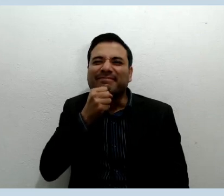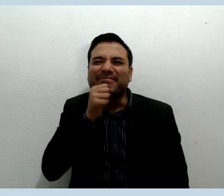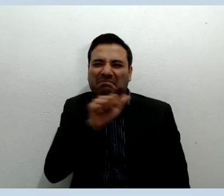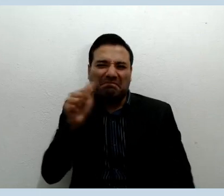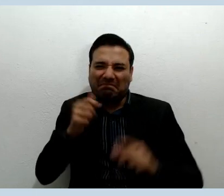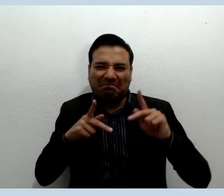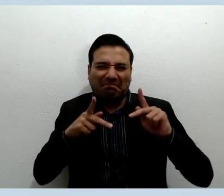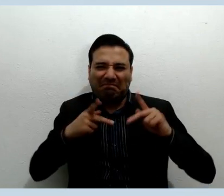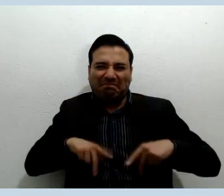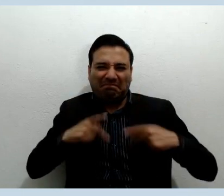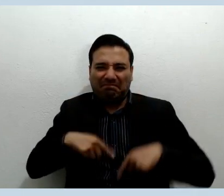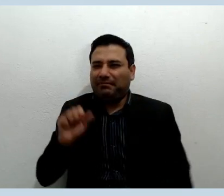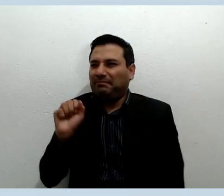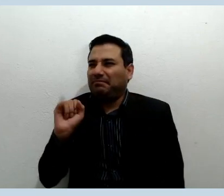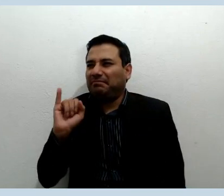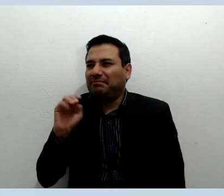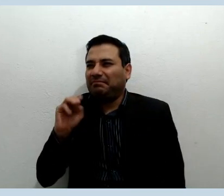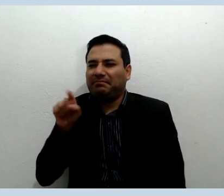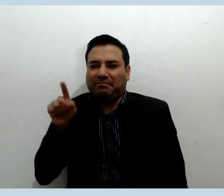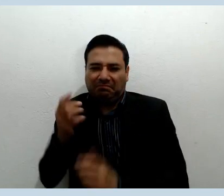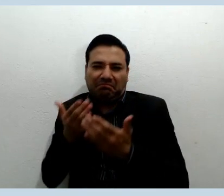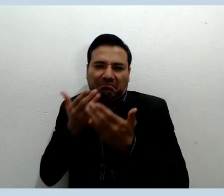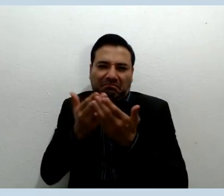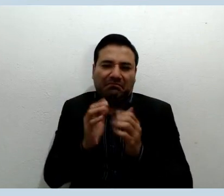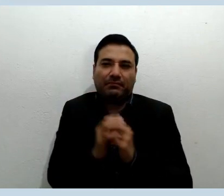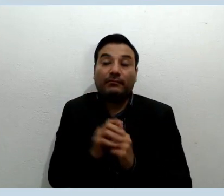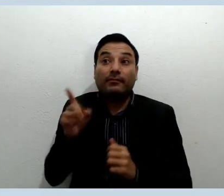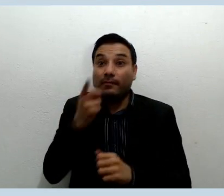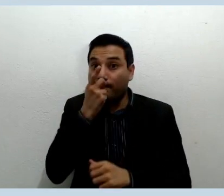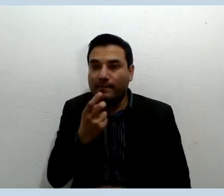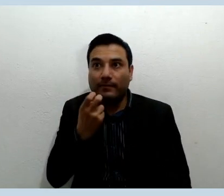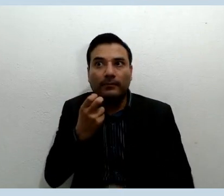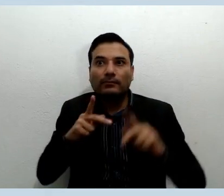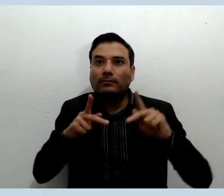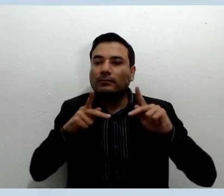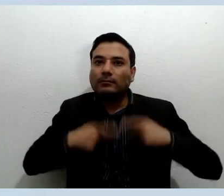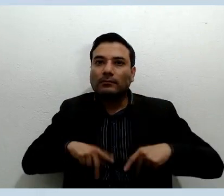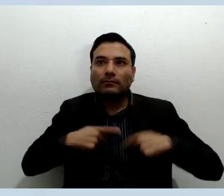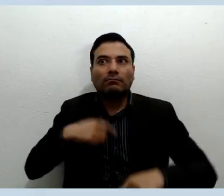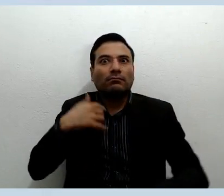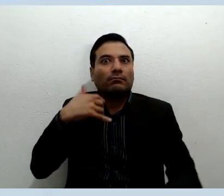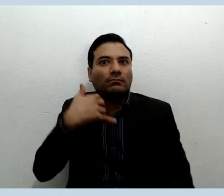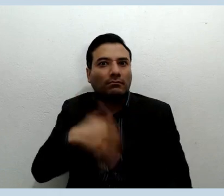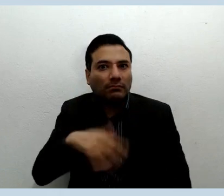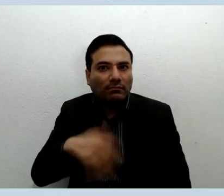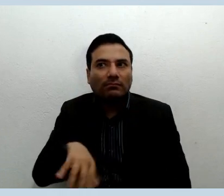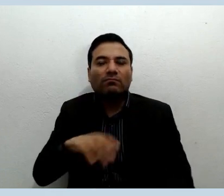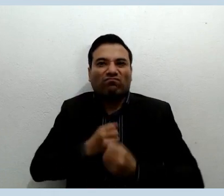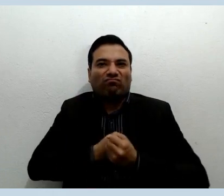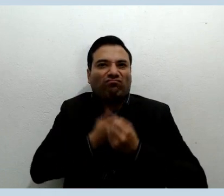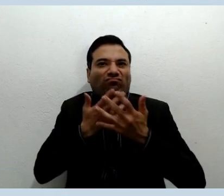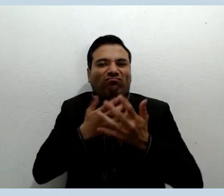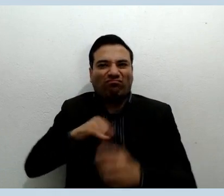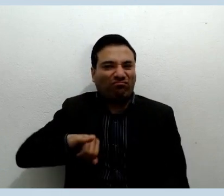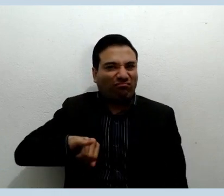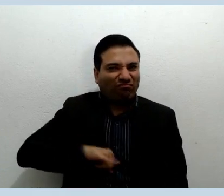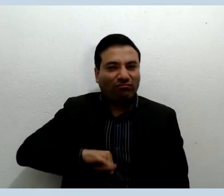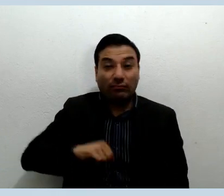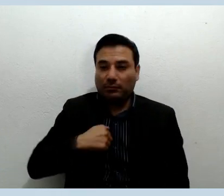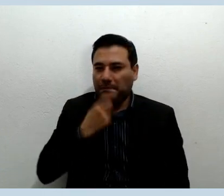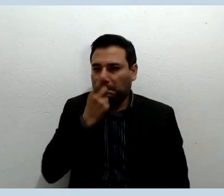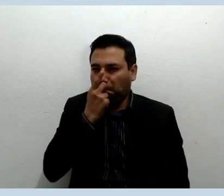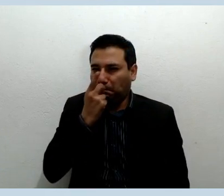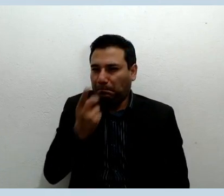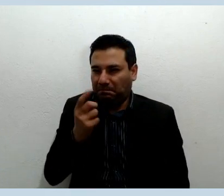propuesto Simón y él decía no pero es que que esta persona tenía una poética super interesante y en ese momento le dije a